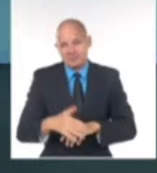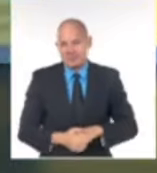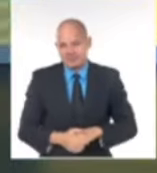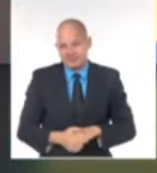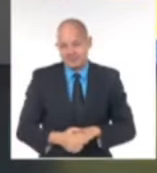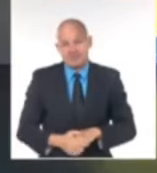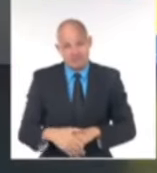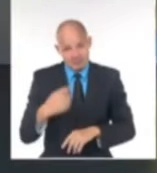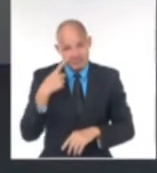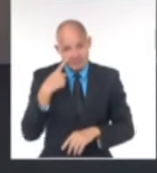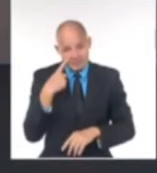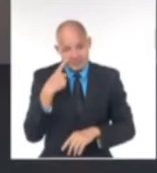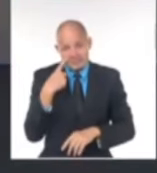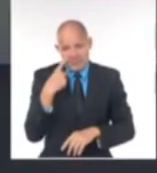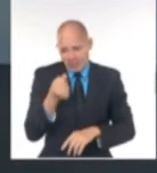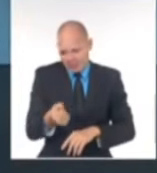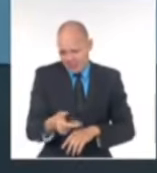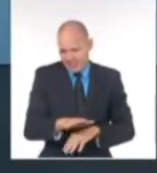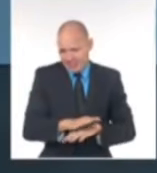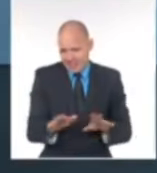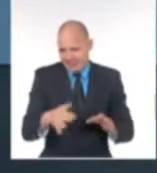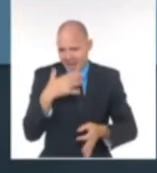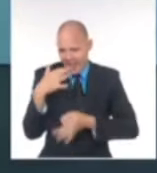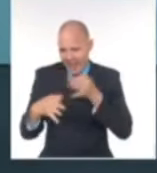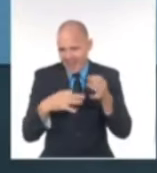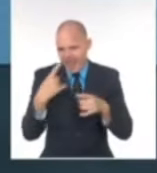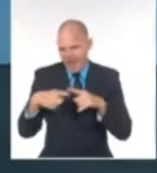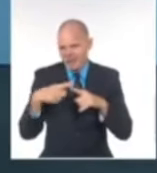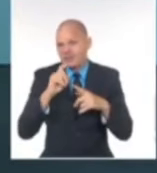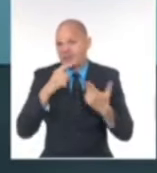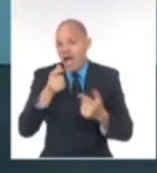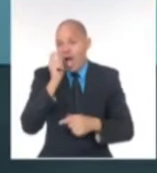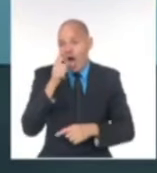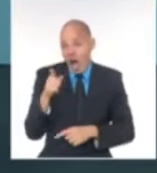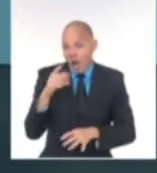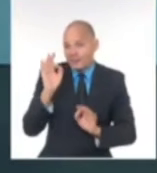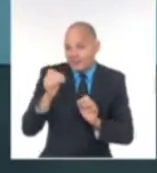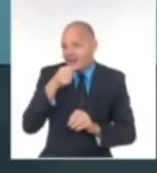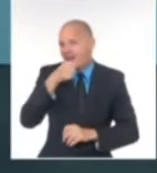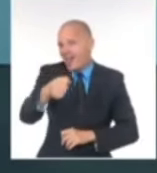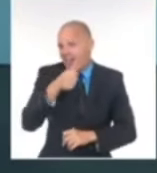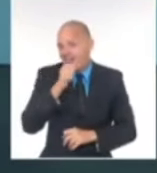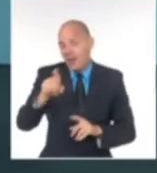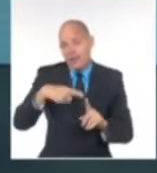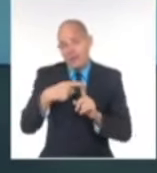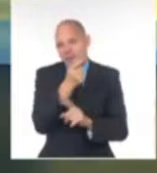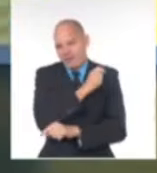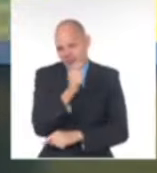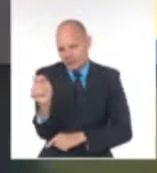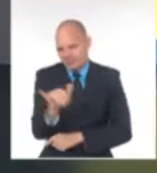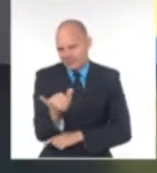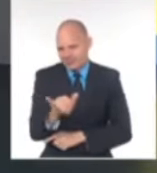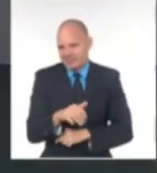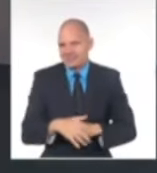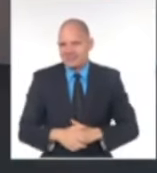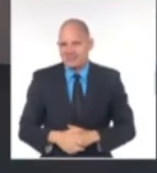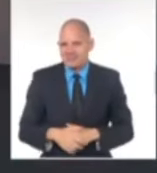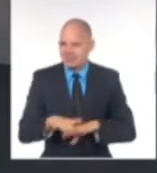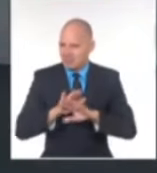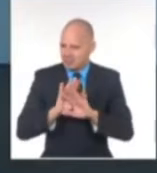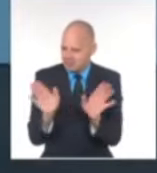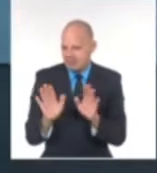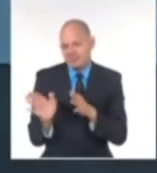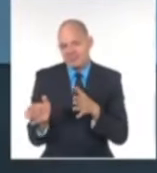que en breve tendremos detalles de las declaraciones de Mijaín López y de su entrenador Raúl Trujillo. Bueno,